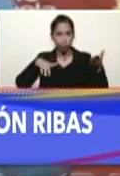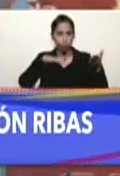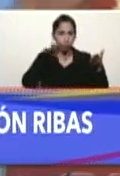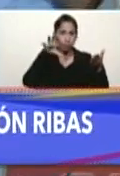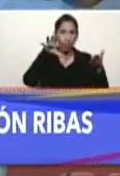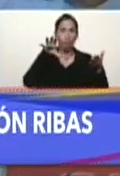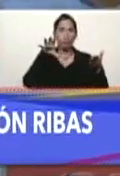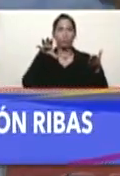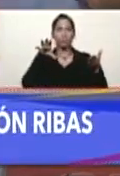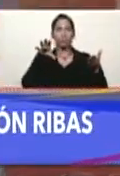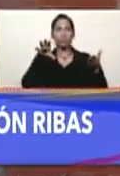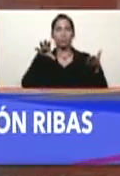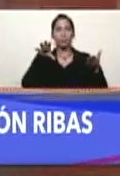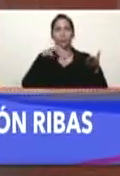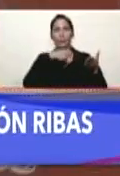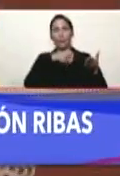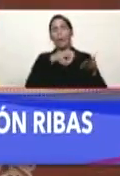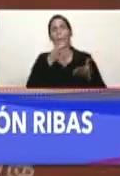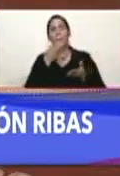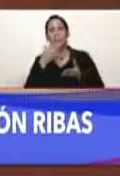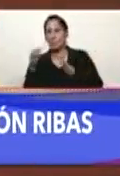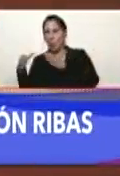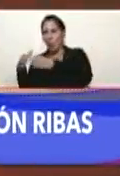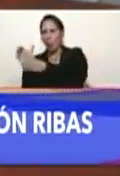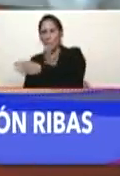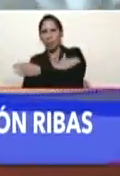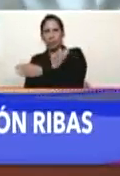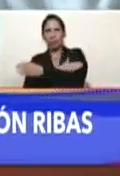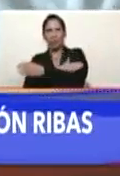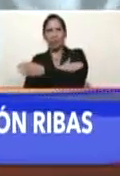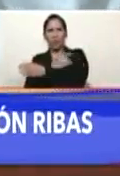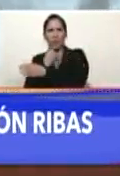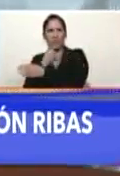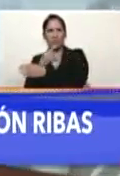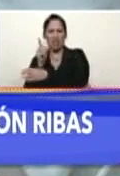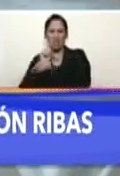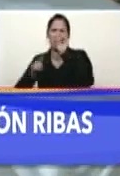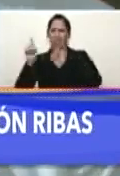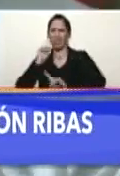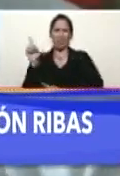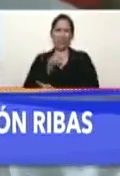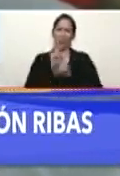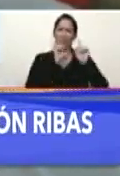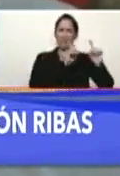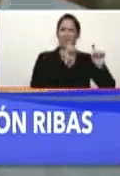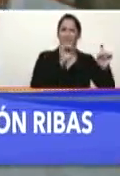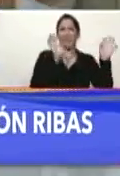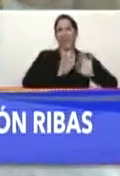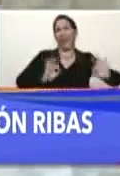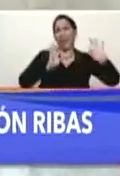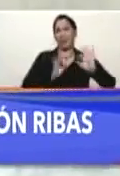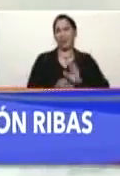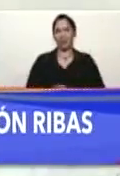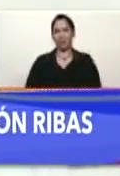Y la derecha decía que no iba a alfabetizar a nadie, que era mentira.